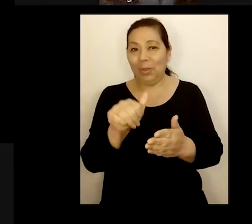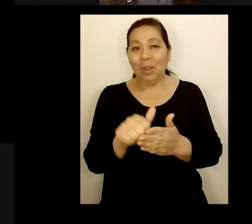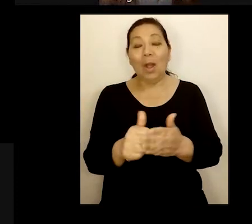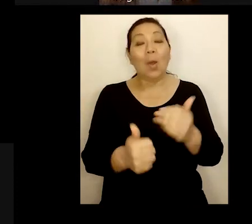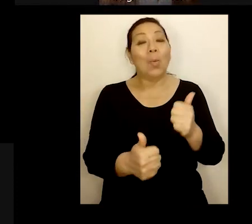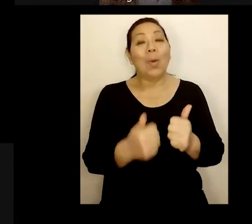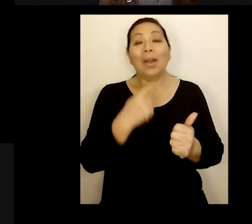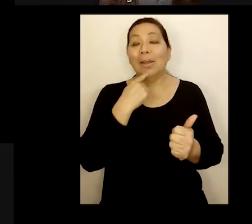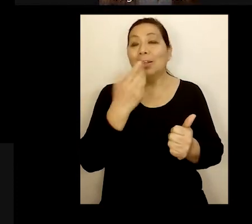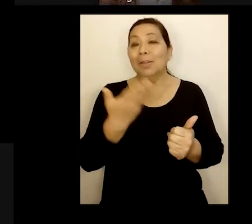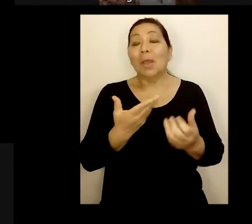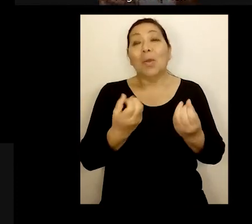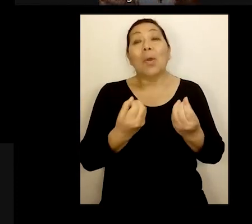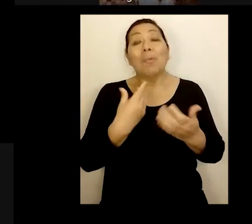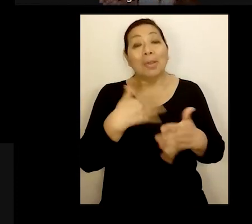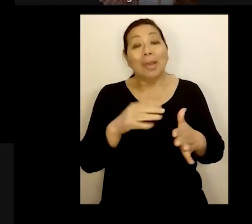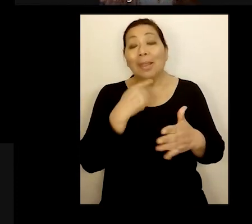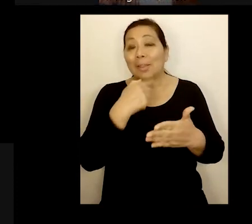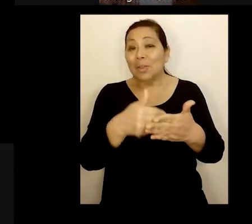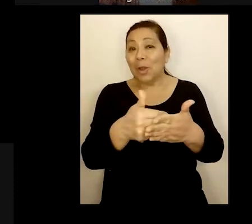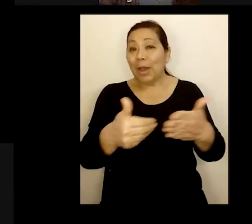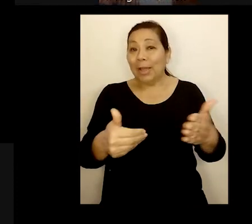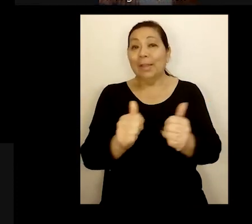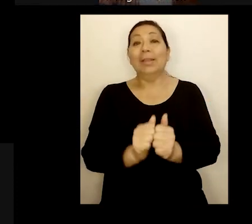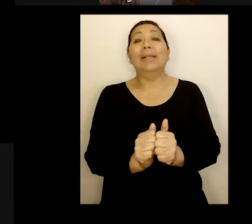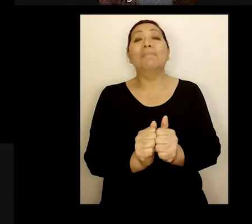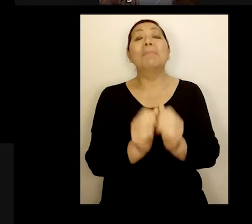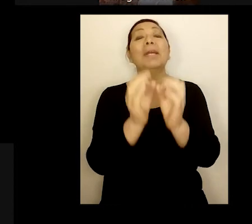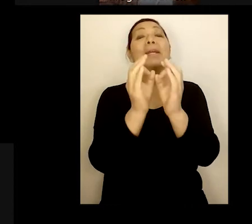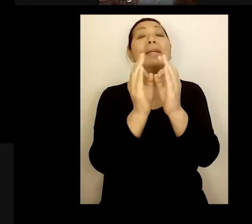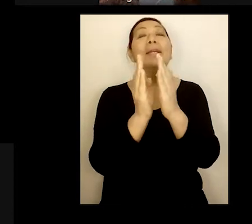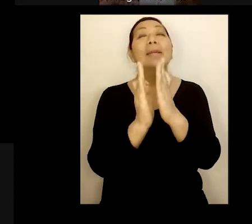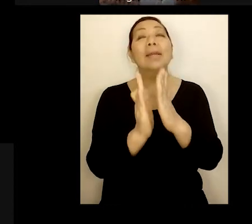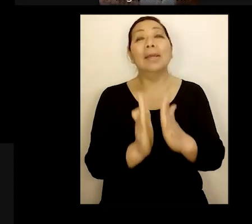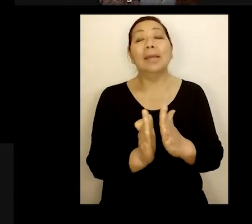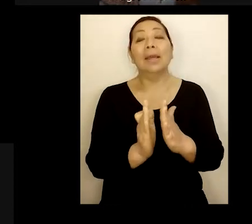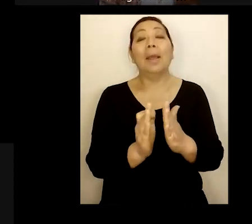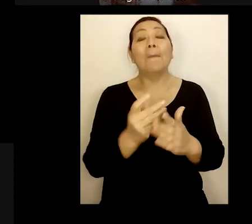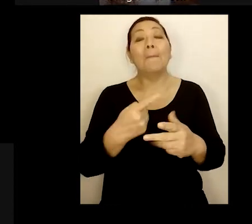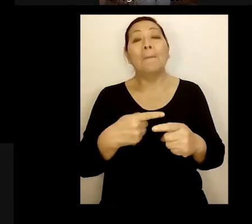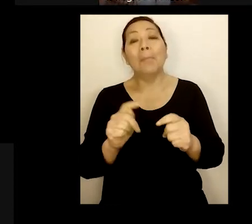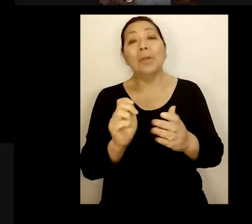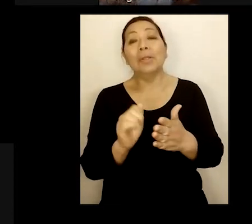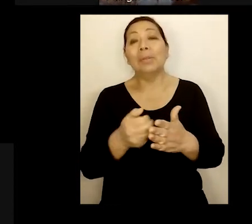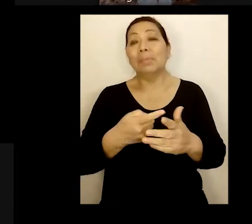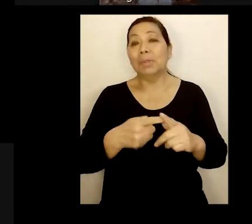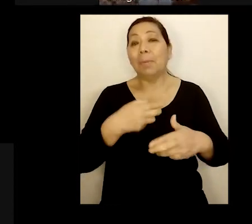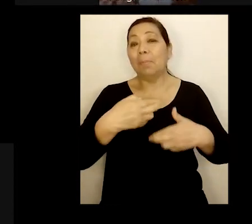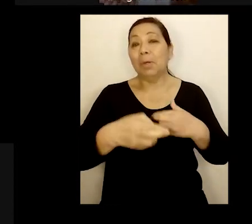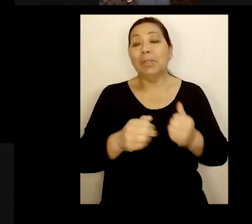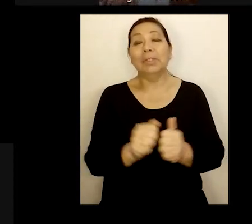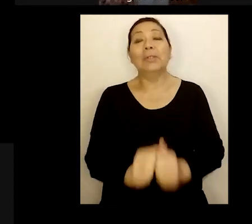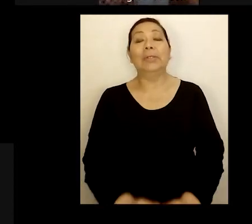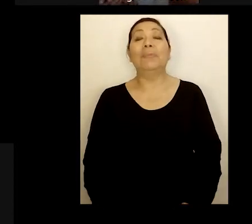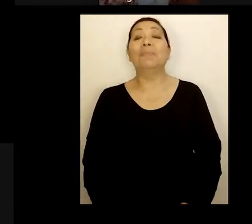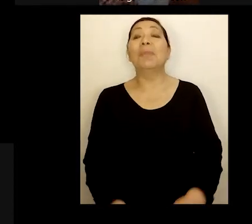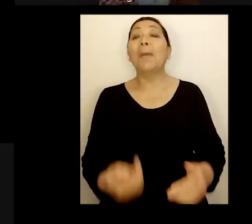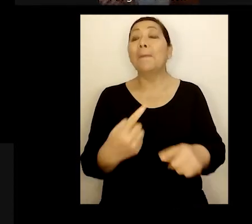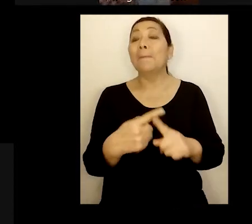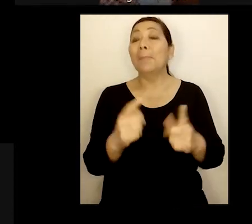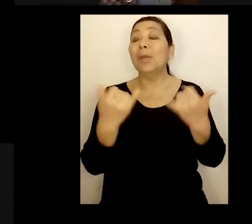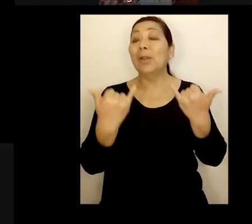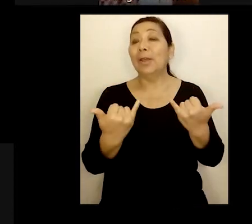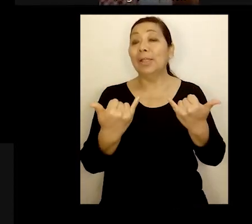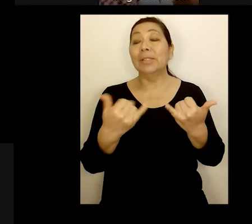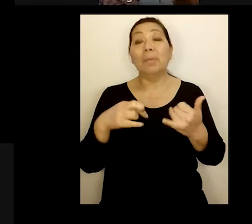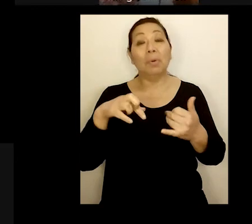las cuales estriban, como he repetido hace un momento, específicamente en la desestimación de la excepción de improcedencia de la acción. Sin embargo,